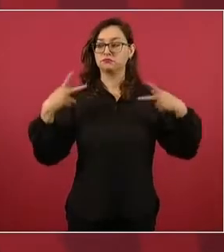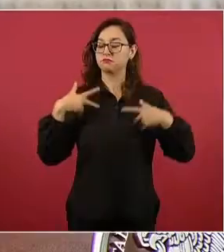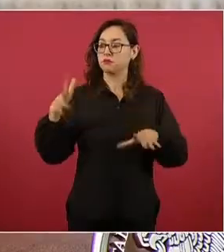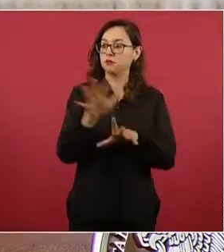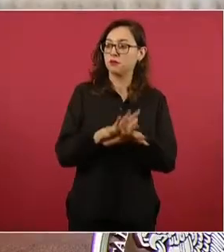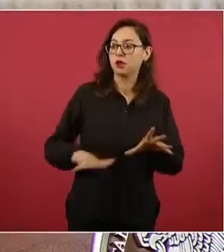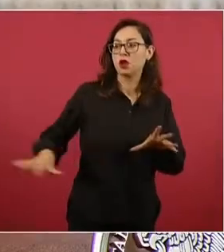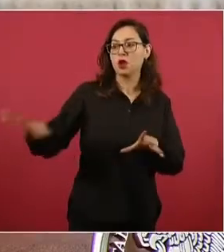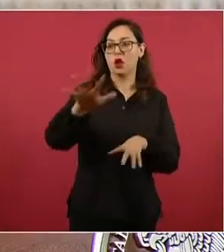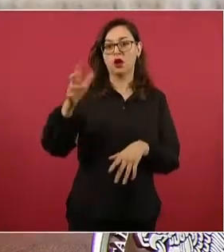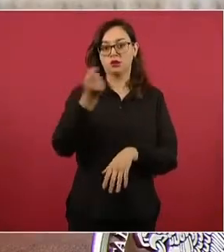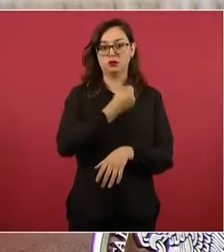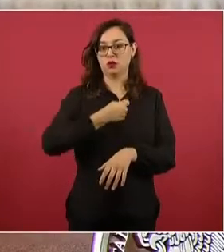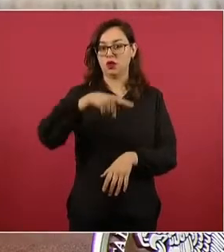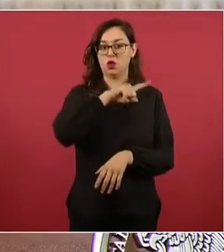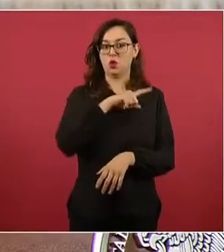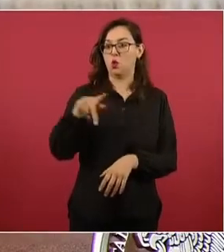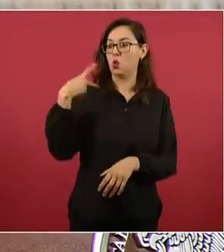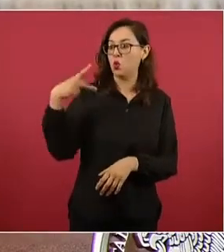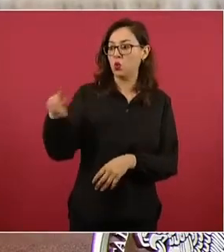¿Cómo hacerlo?